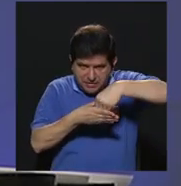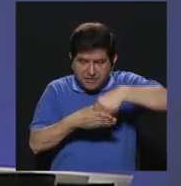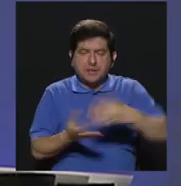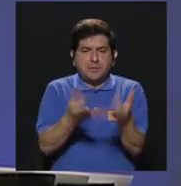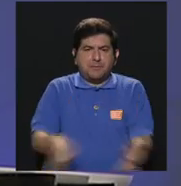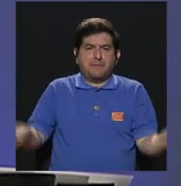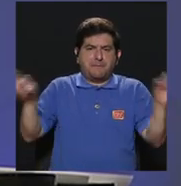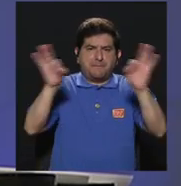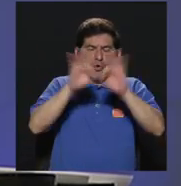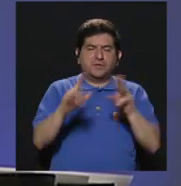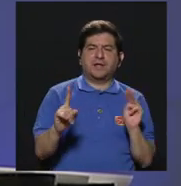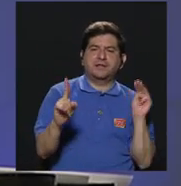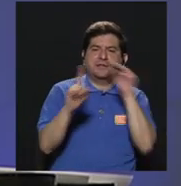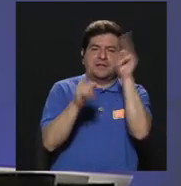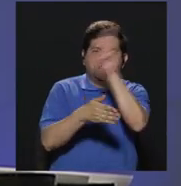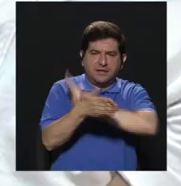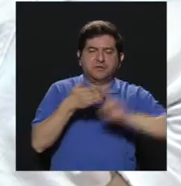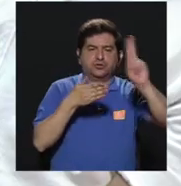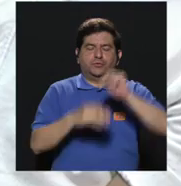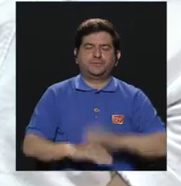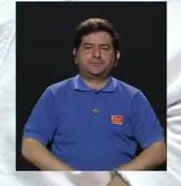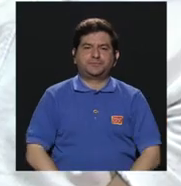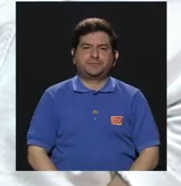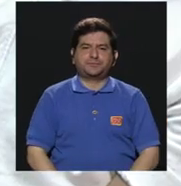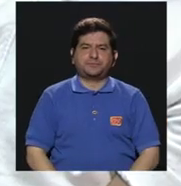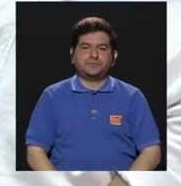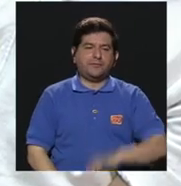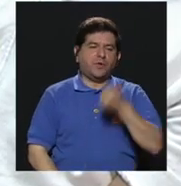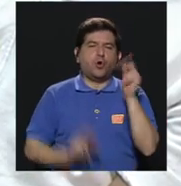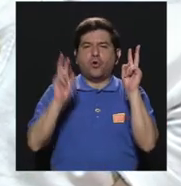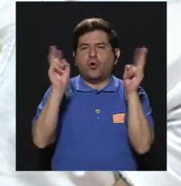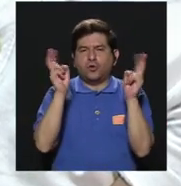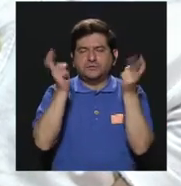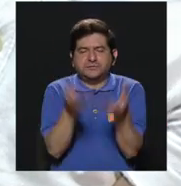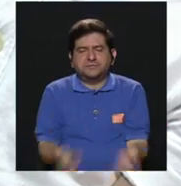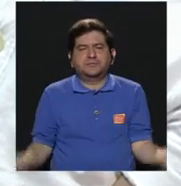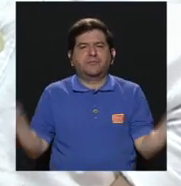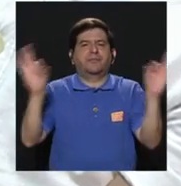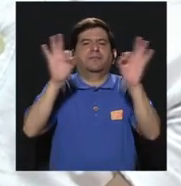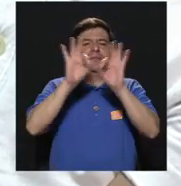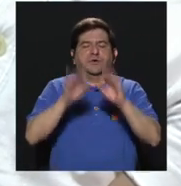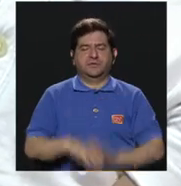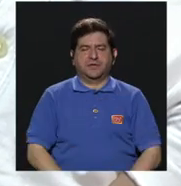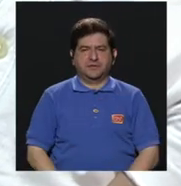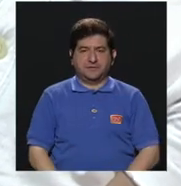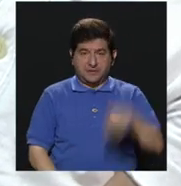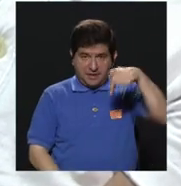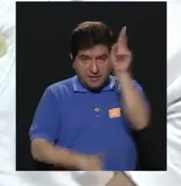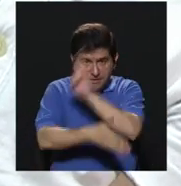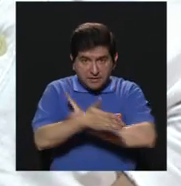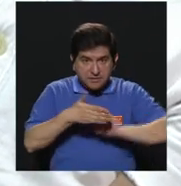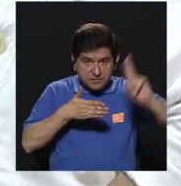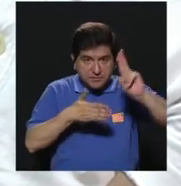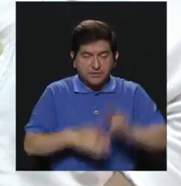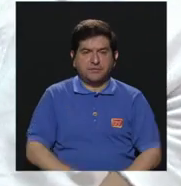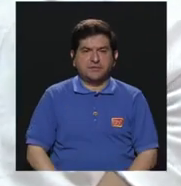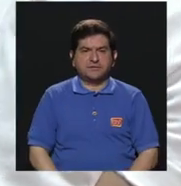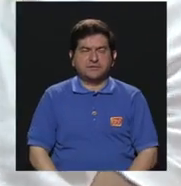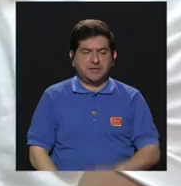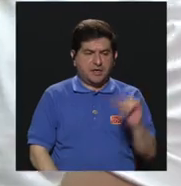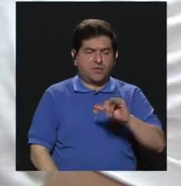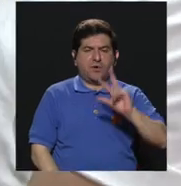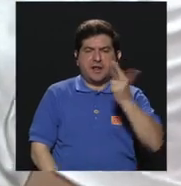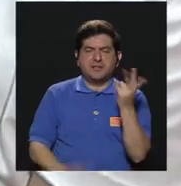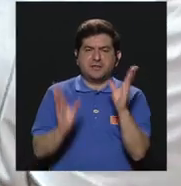esta misión universitaria. Otro tema fundamental para esta universidad y tratado en el